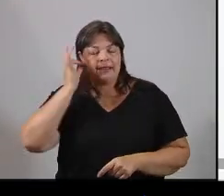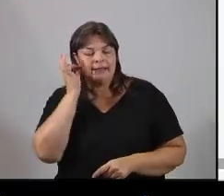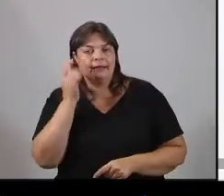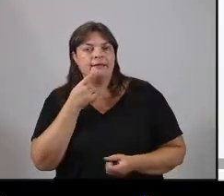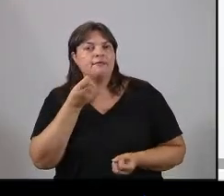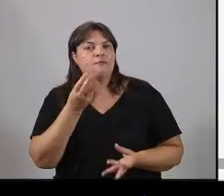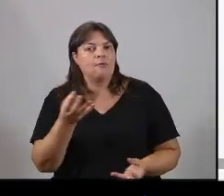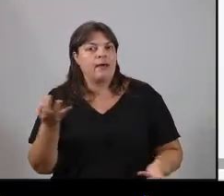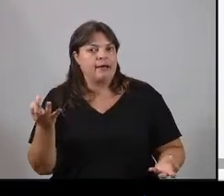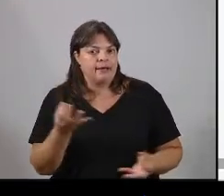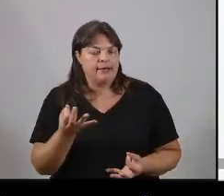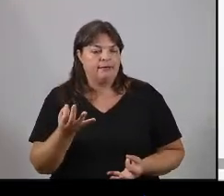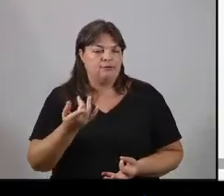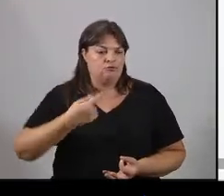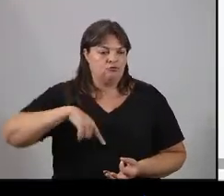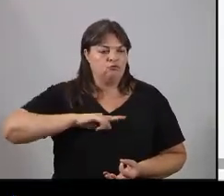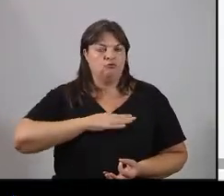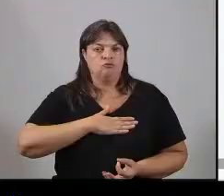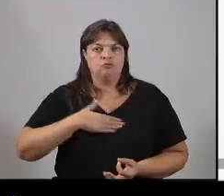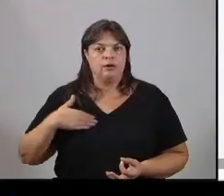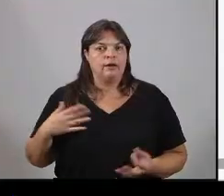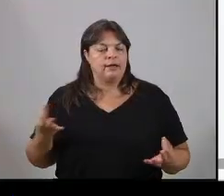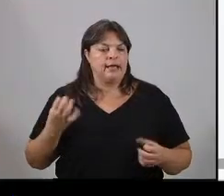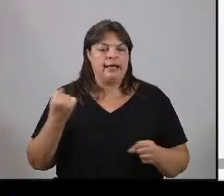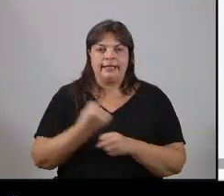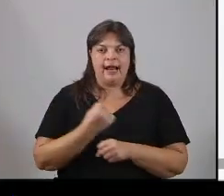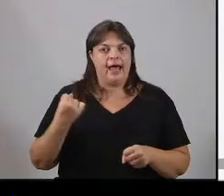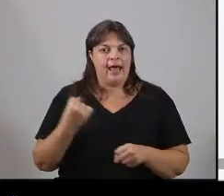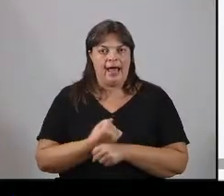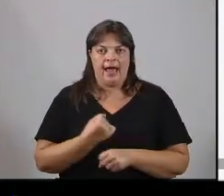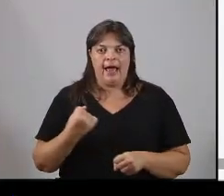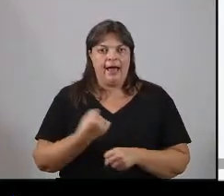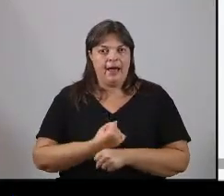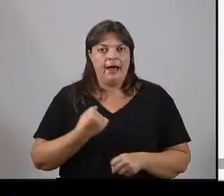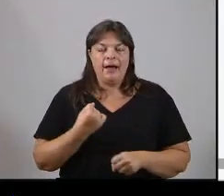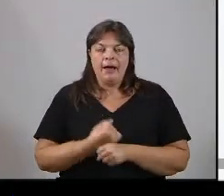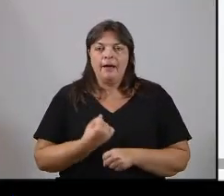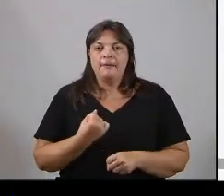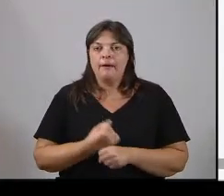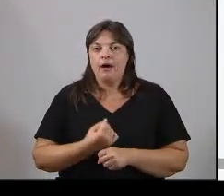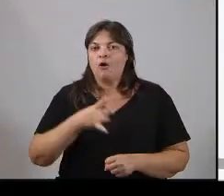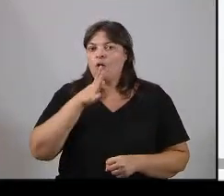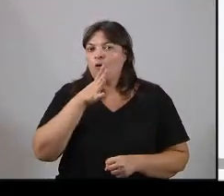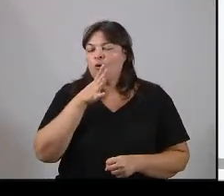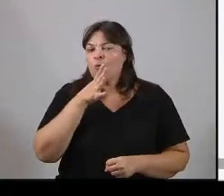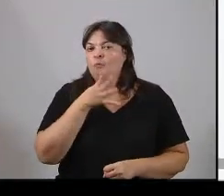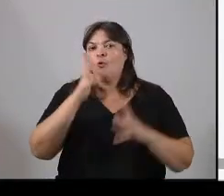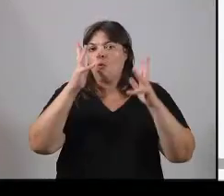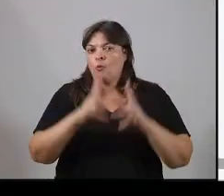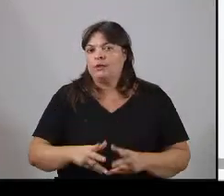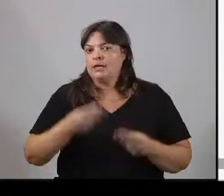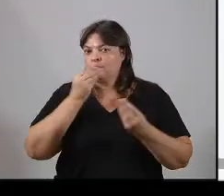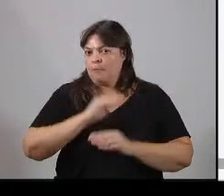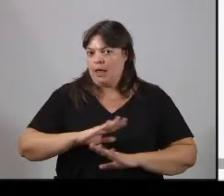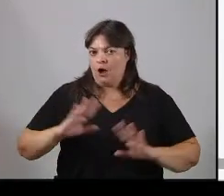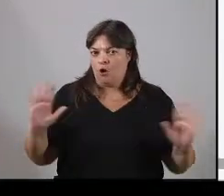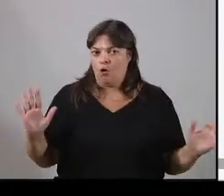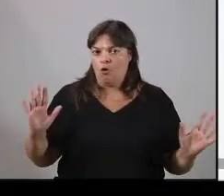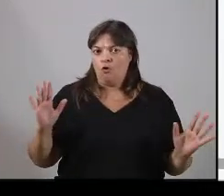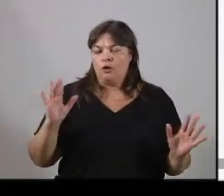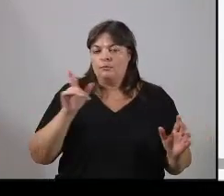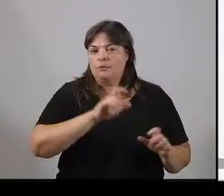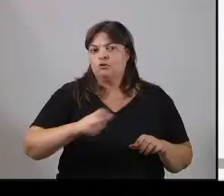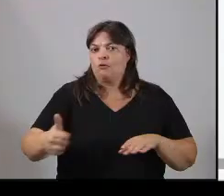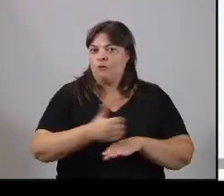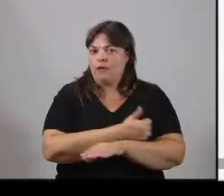queremos es trasladar, por supuesto, trabajo y más trabajo para que salgan las mejores cuentas a las que tienen derecho los